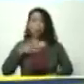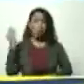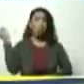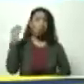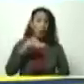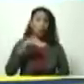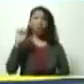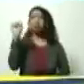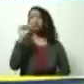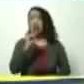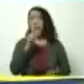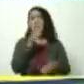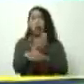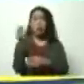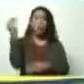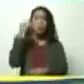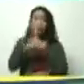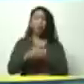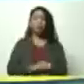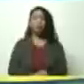vamos a hacer más